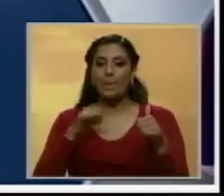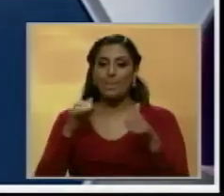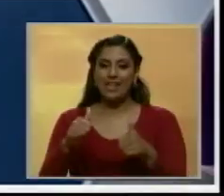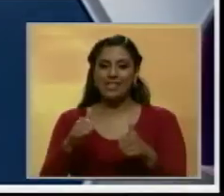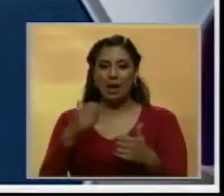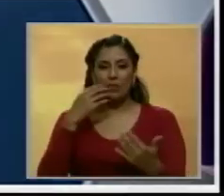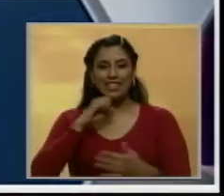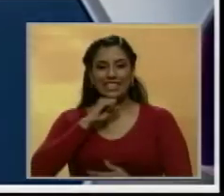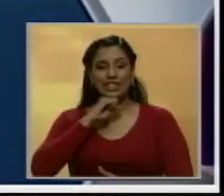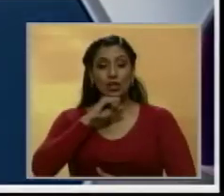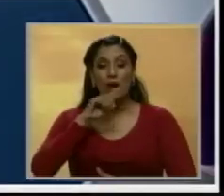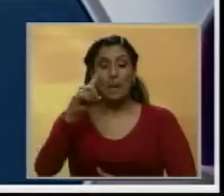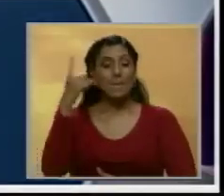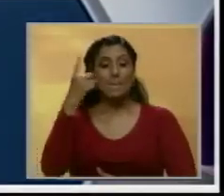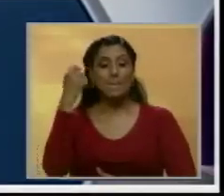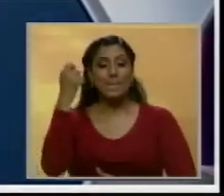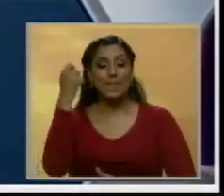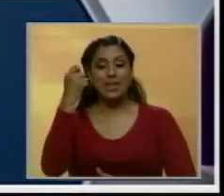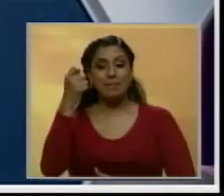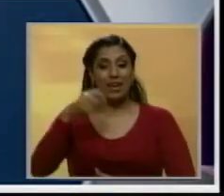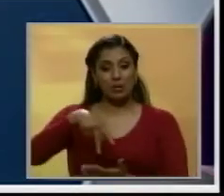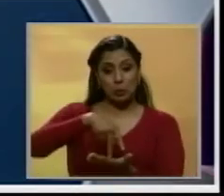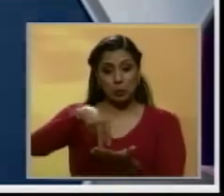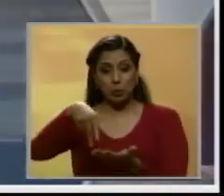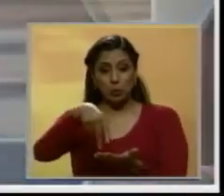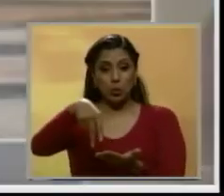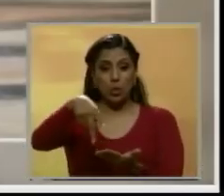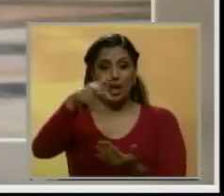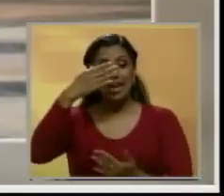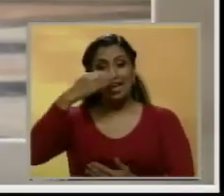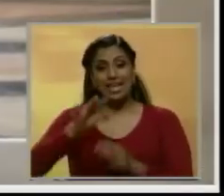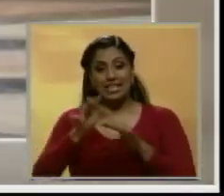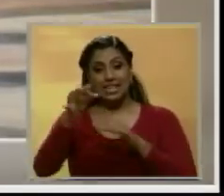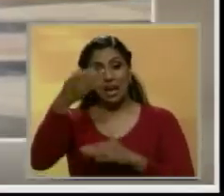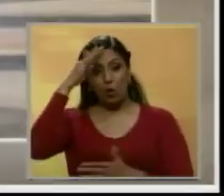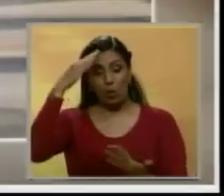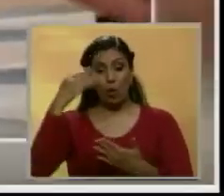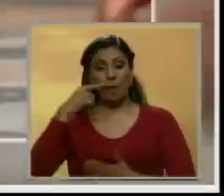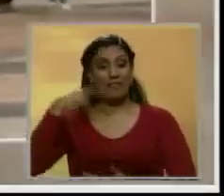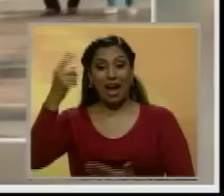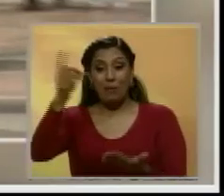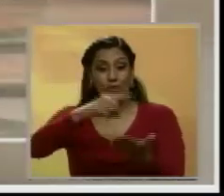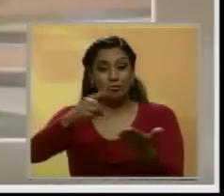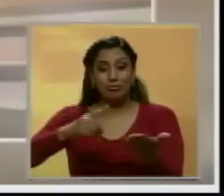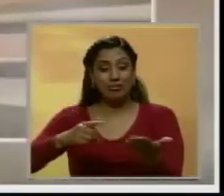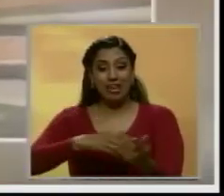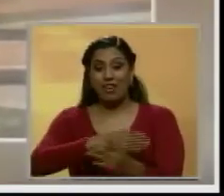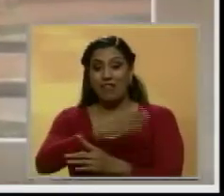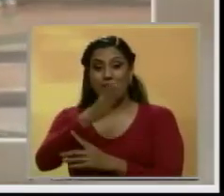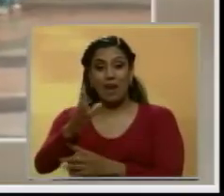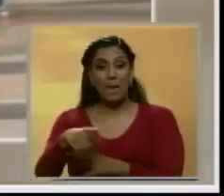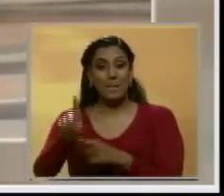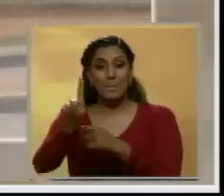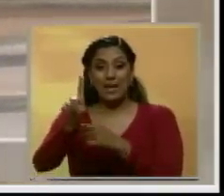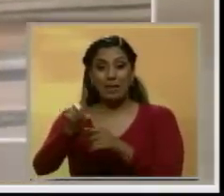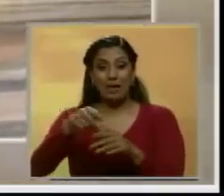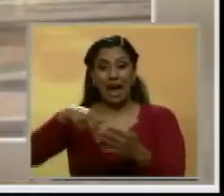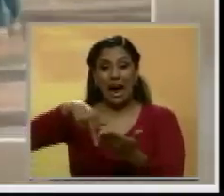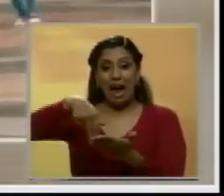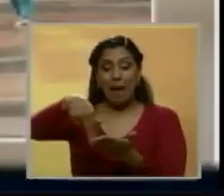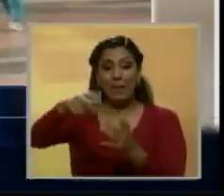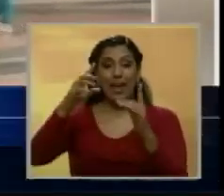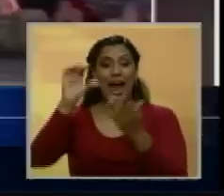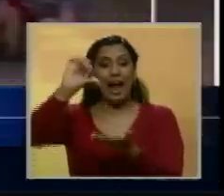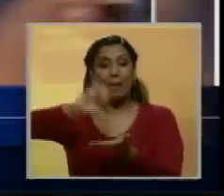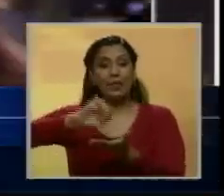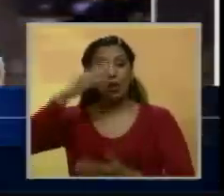con el histórico primer desfile de Chanel en la isla de Cuba. El Paseo del Prado de La Habana Vieja, una de las principales arterias viales de la